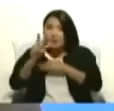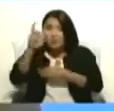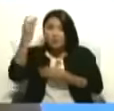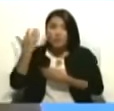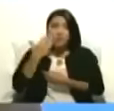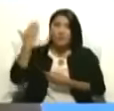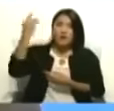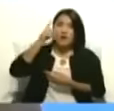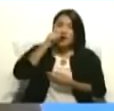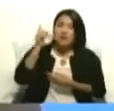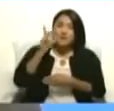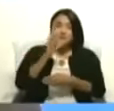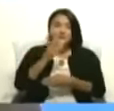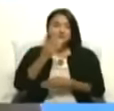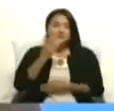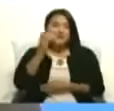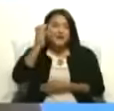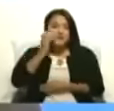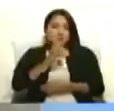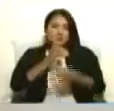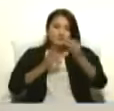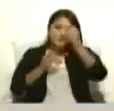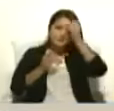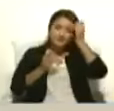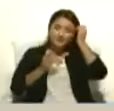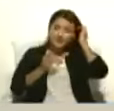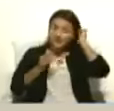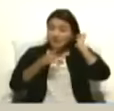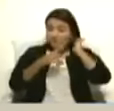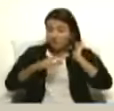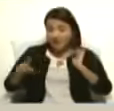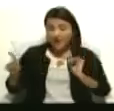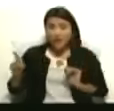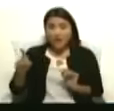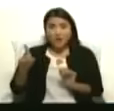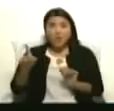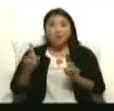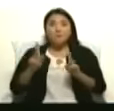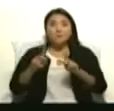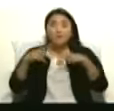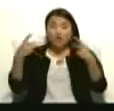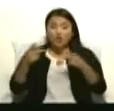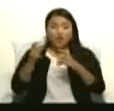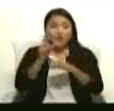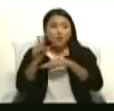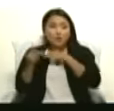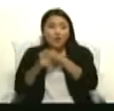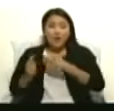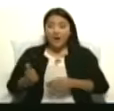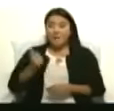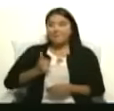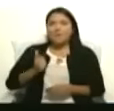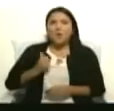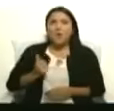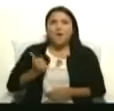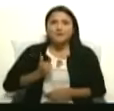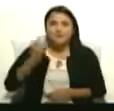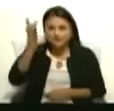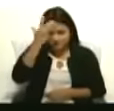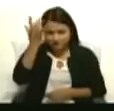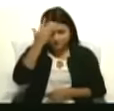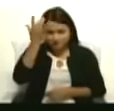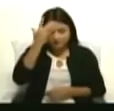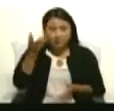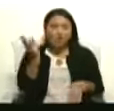supuesto Cómo va a pelar el boche Guyana Times el periódico de Guyana Mira capril otra